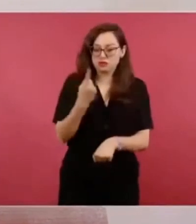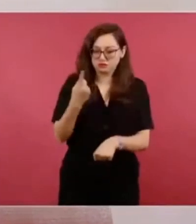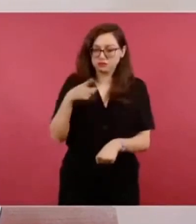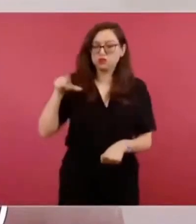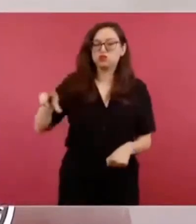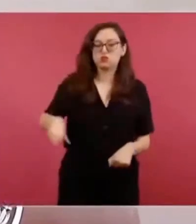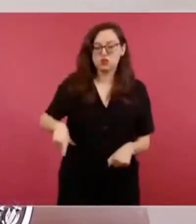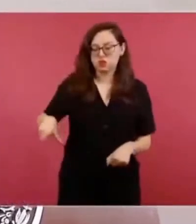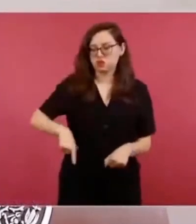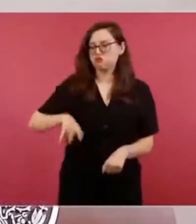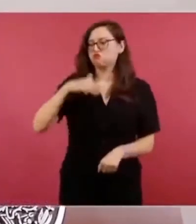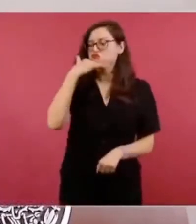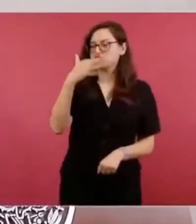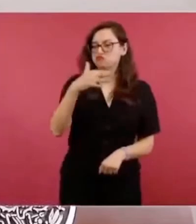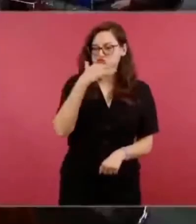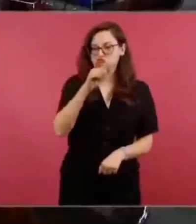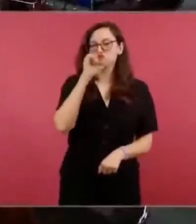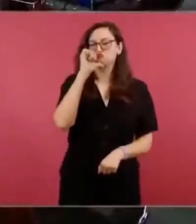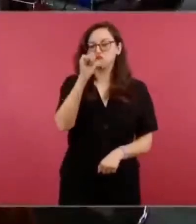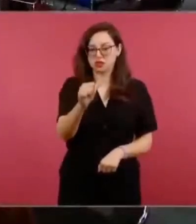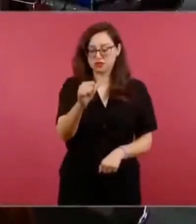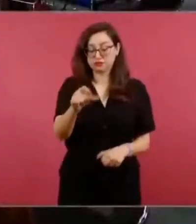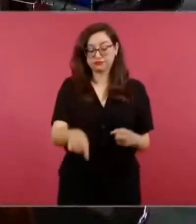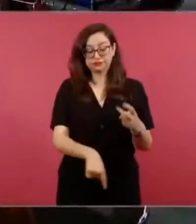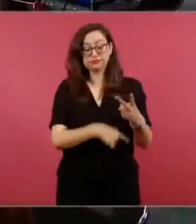segundo, la austeridad